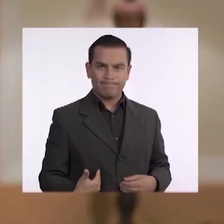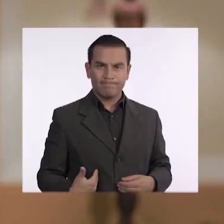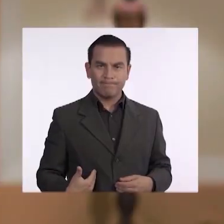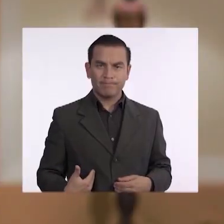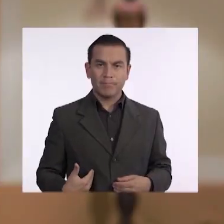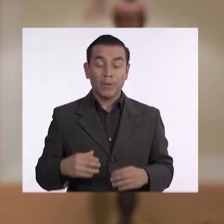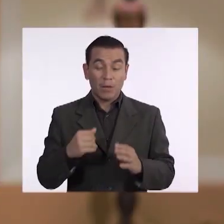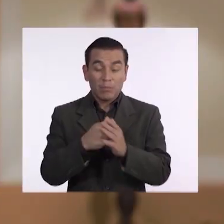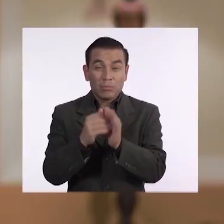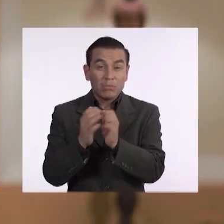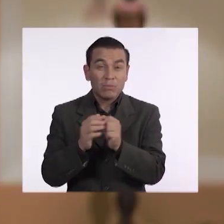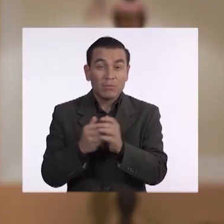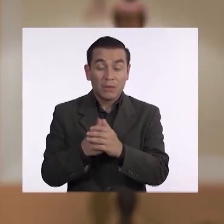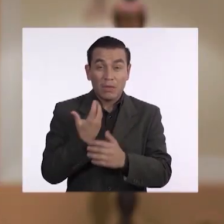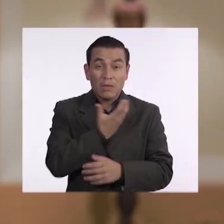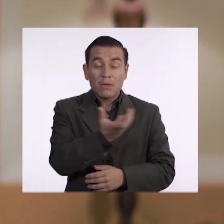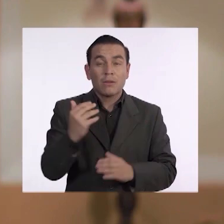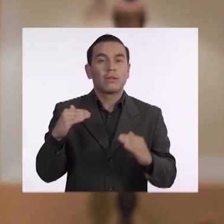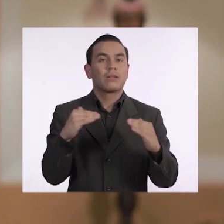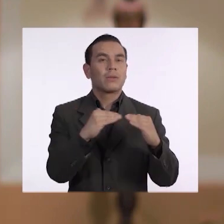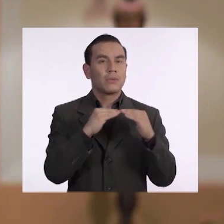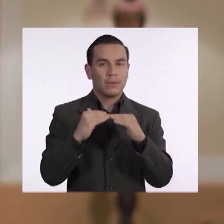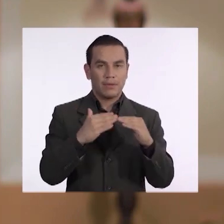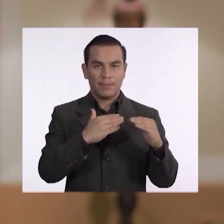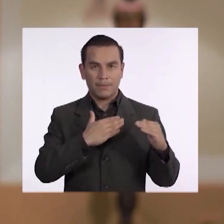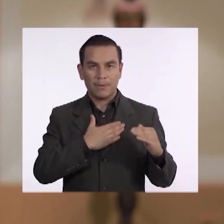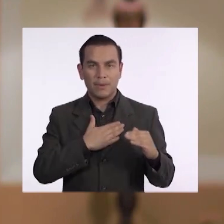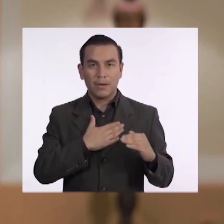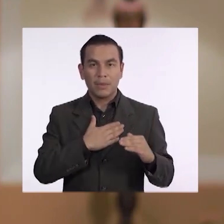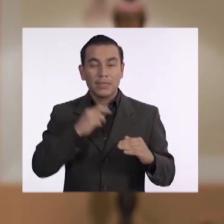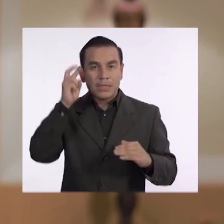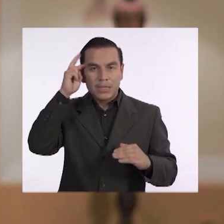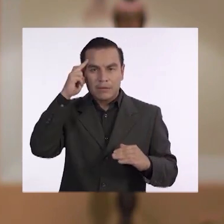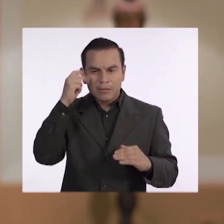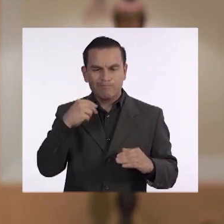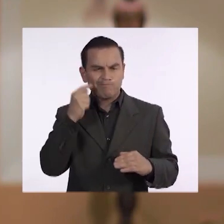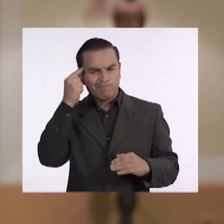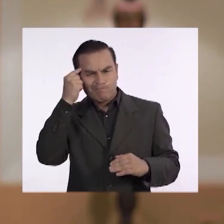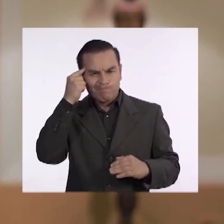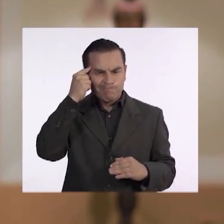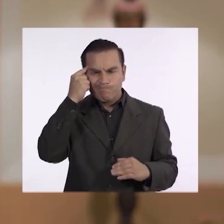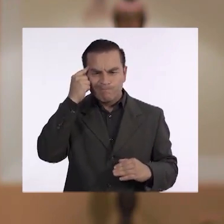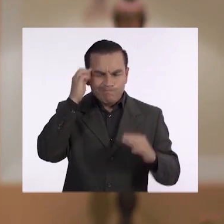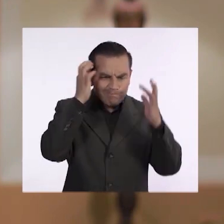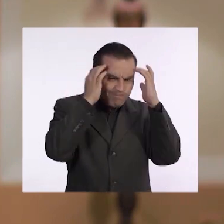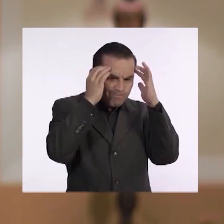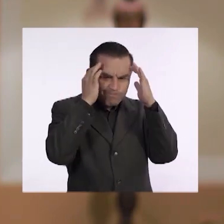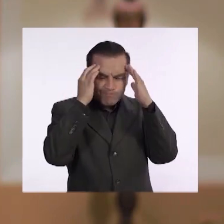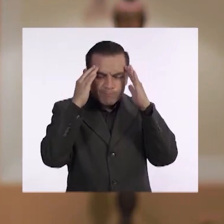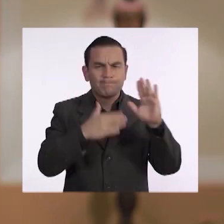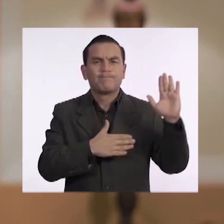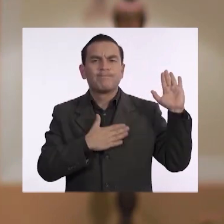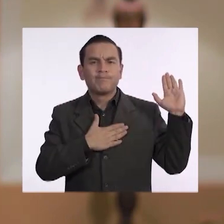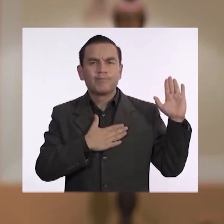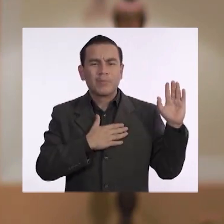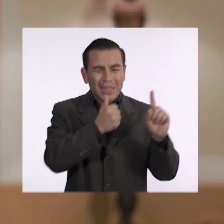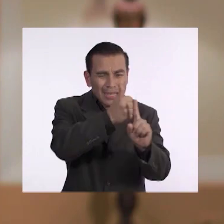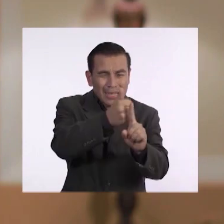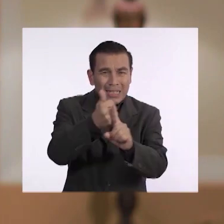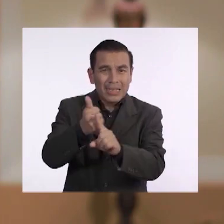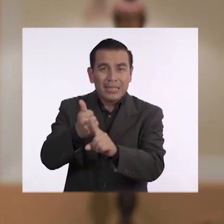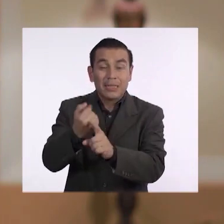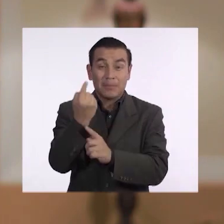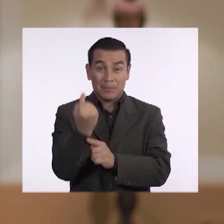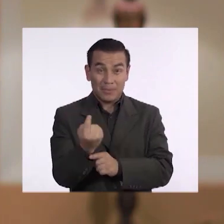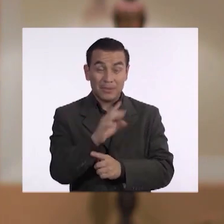este problema que afecta a todos también es mío se convirtió en mi principal problema me preocupe y me compromete con cada salvadoreño que ha sido asaltado